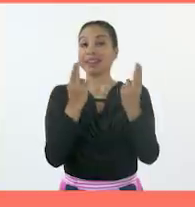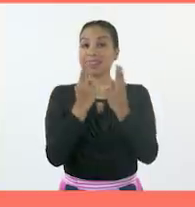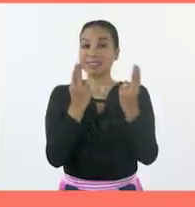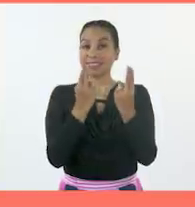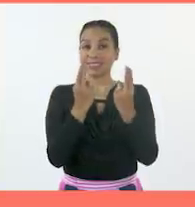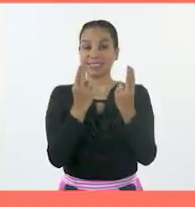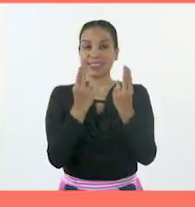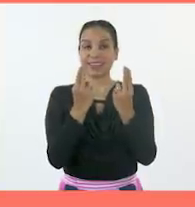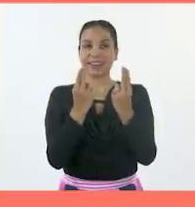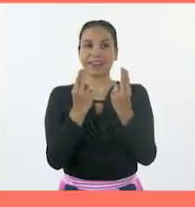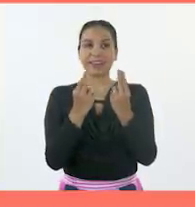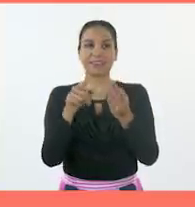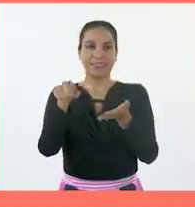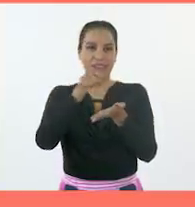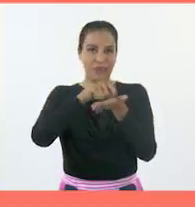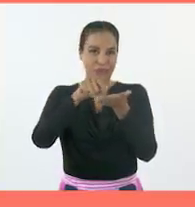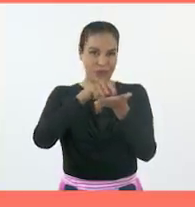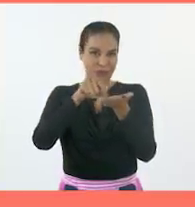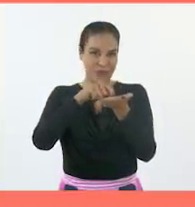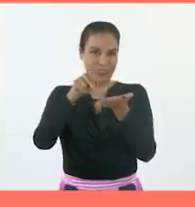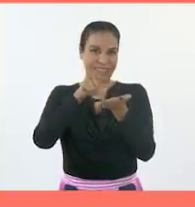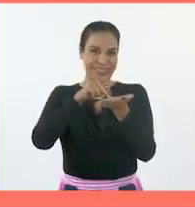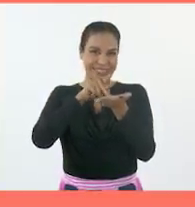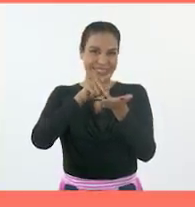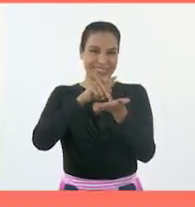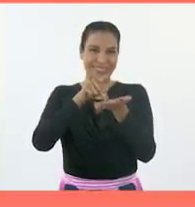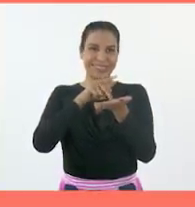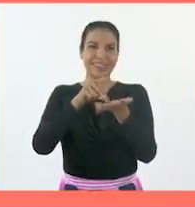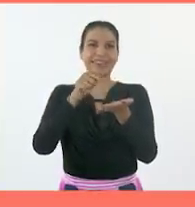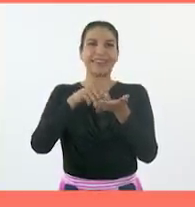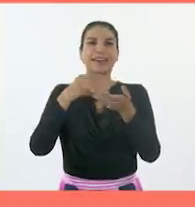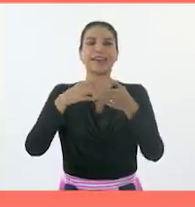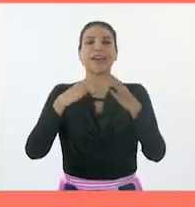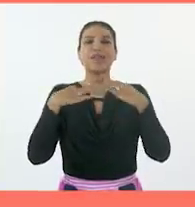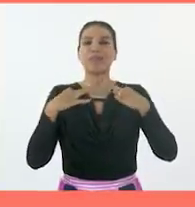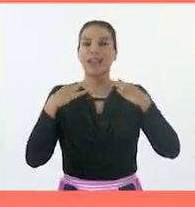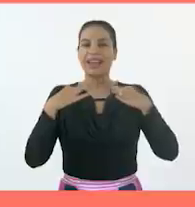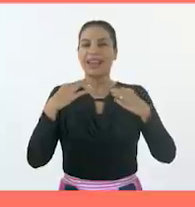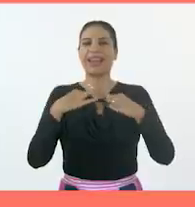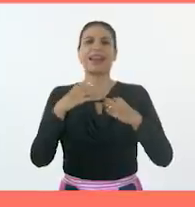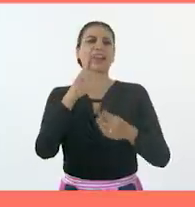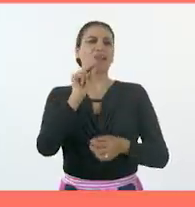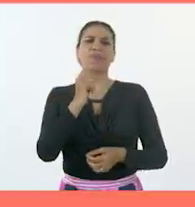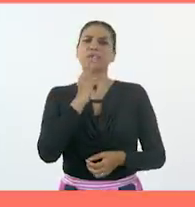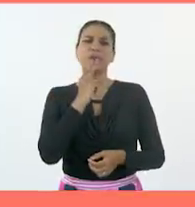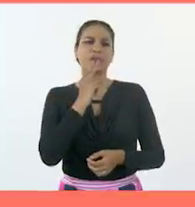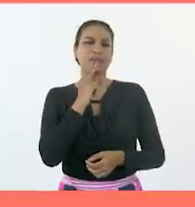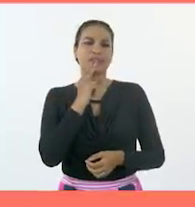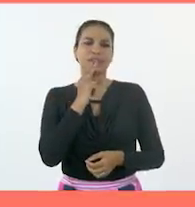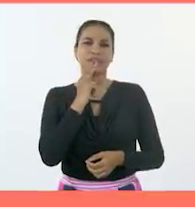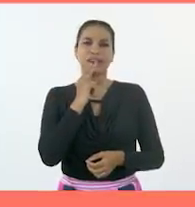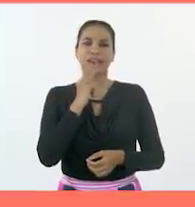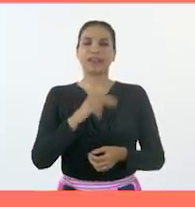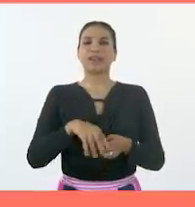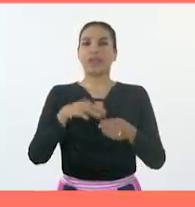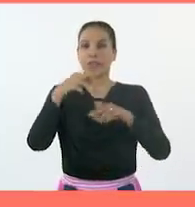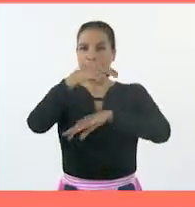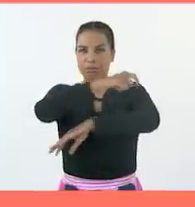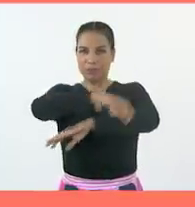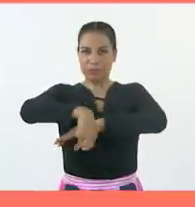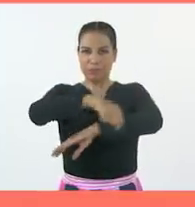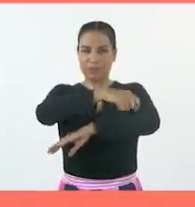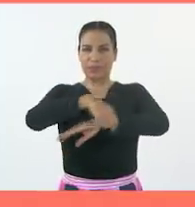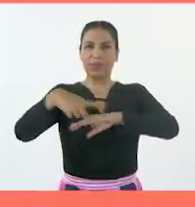Necesitarás un plumón o una pluma, una playera de algodón que ya no uses, una regla